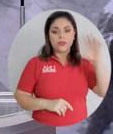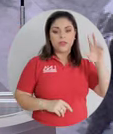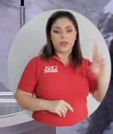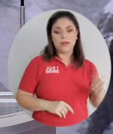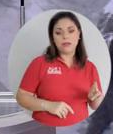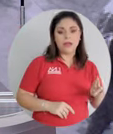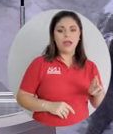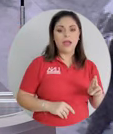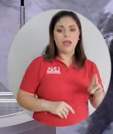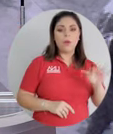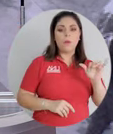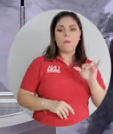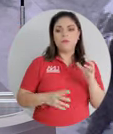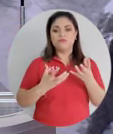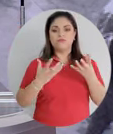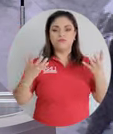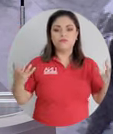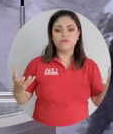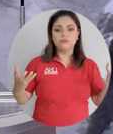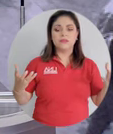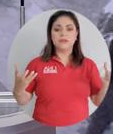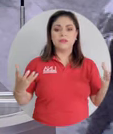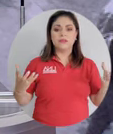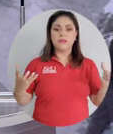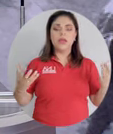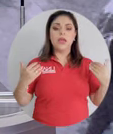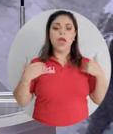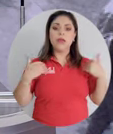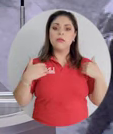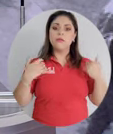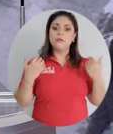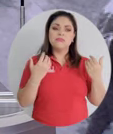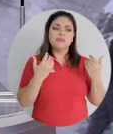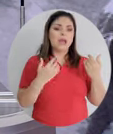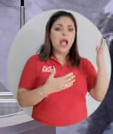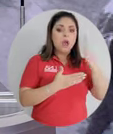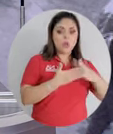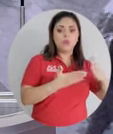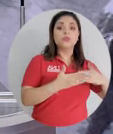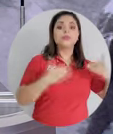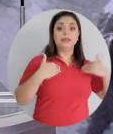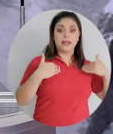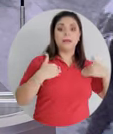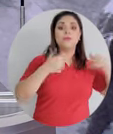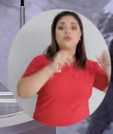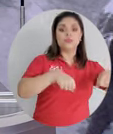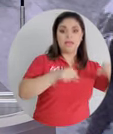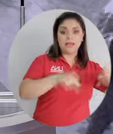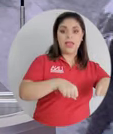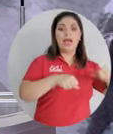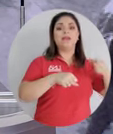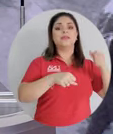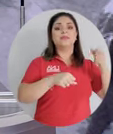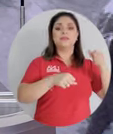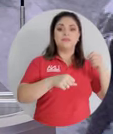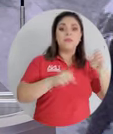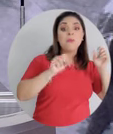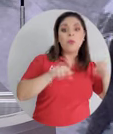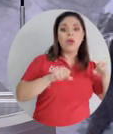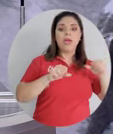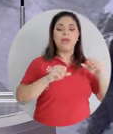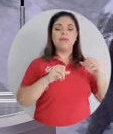tenga una total diferencia de oportunidades y de posibilidades si vive en el centro